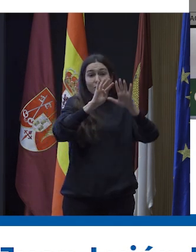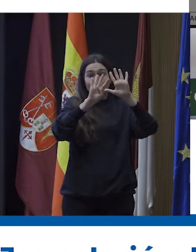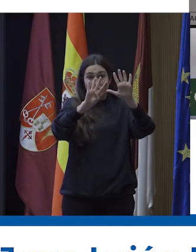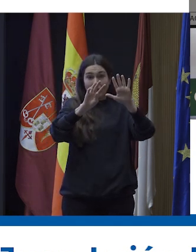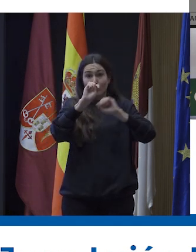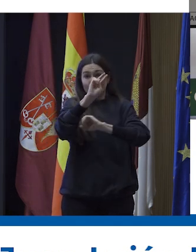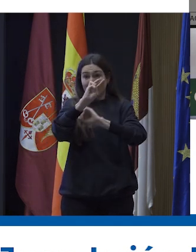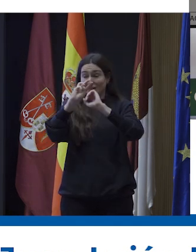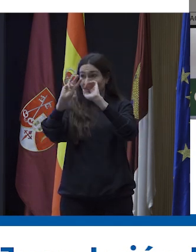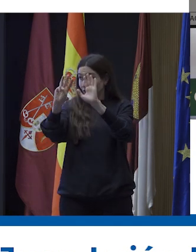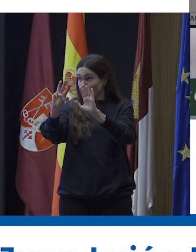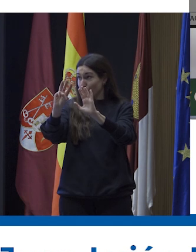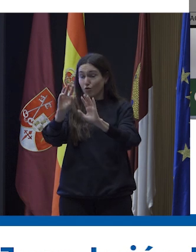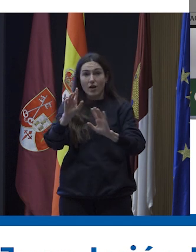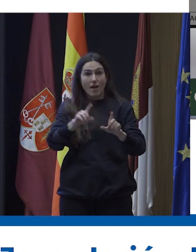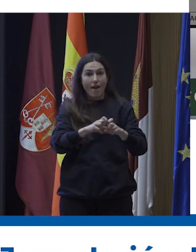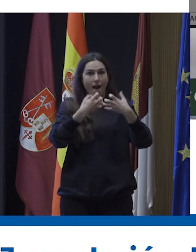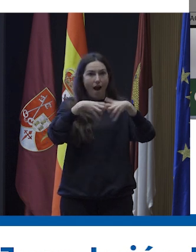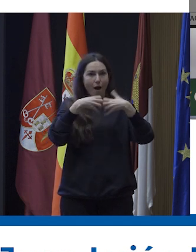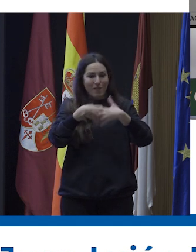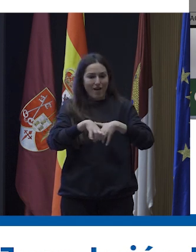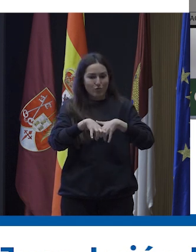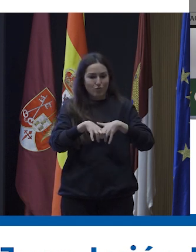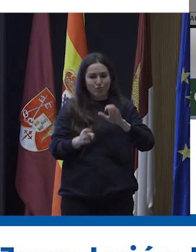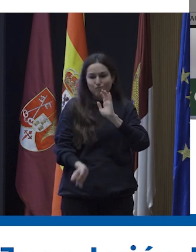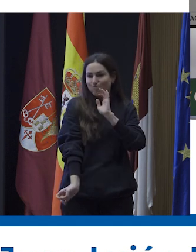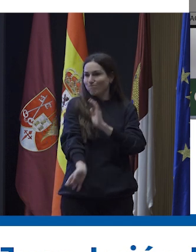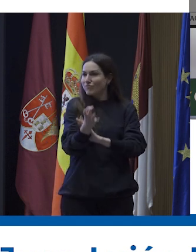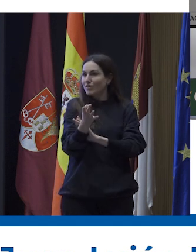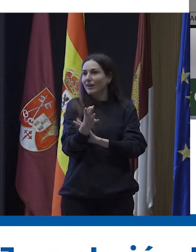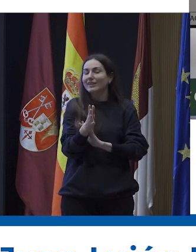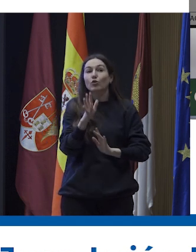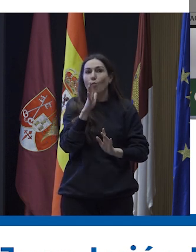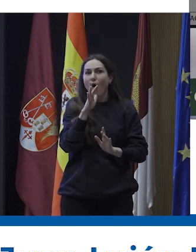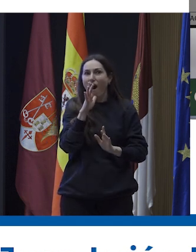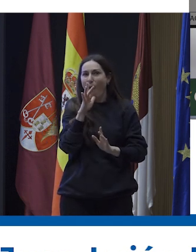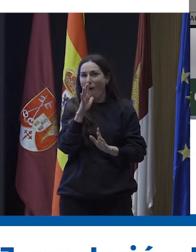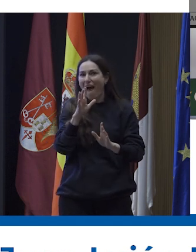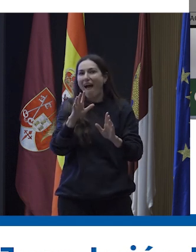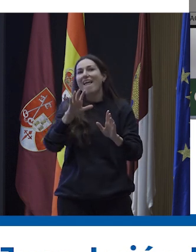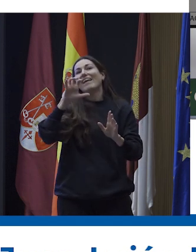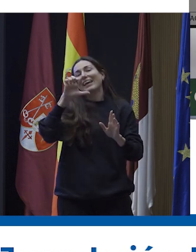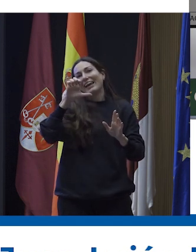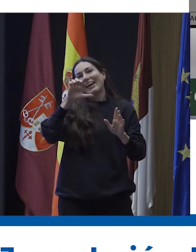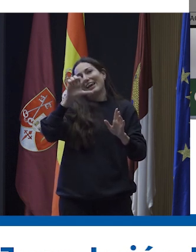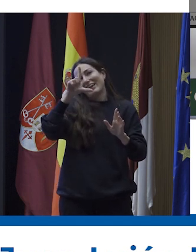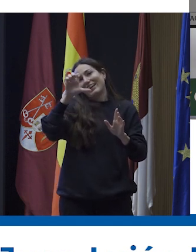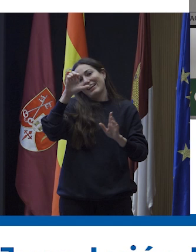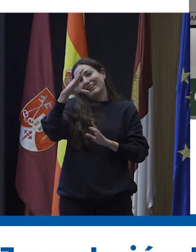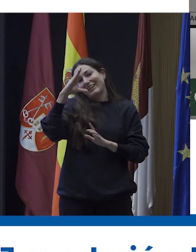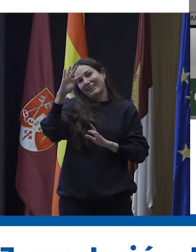1928 no aparece un aparato que digamos que puede aproximarse a lo que entendemos hoy por un electro, un aparato portátil de 25